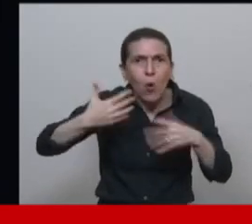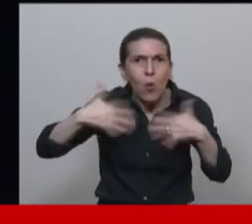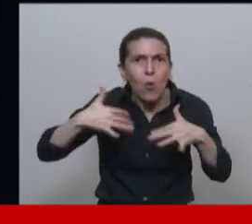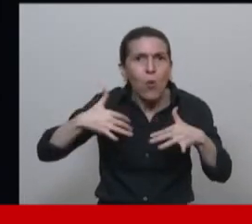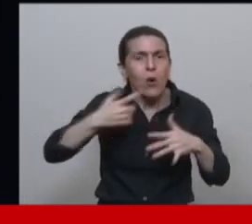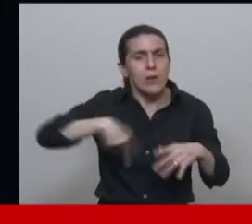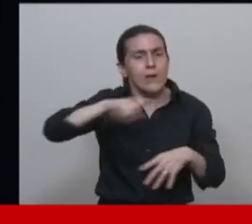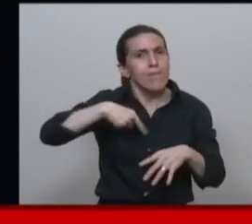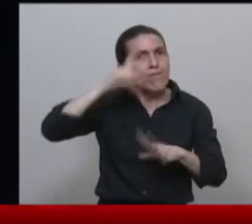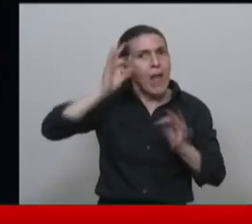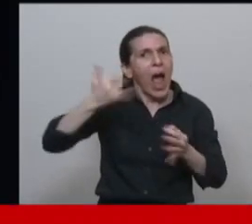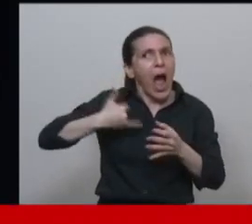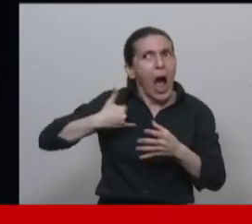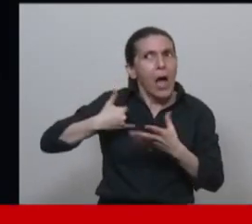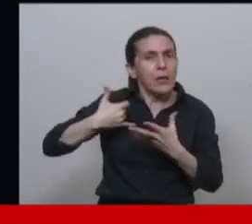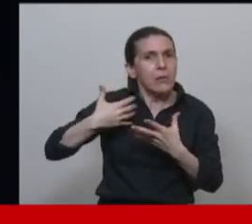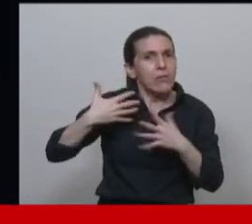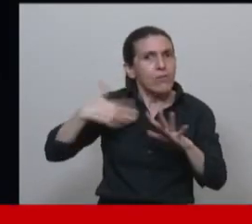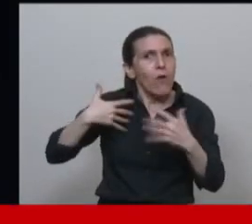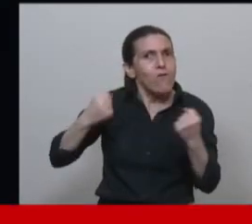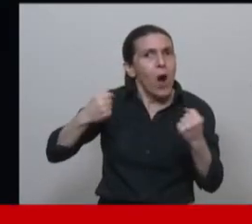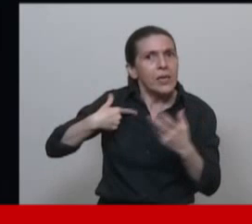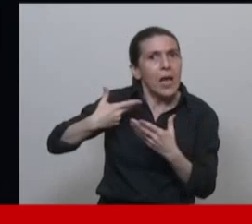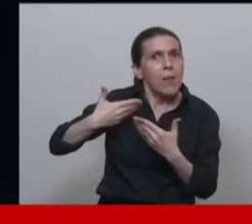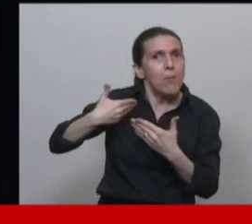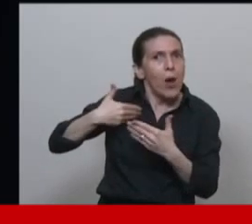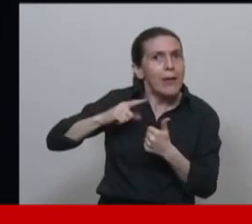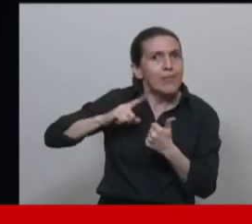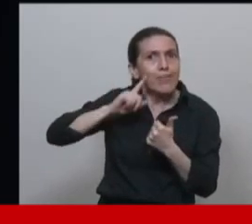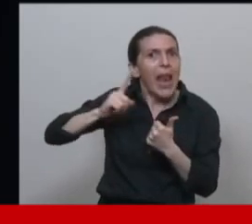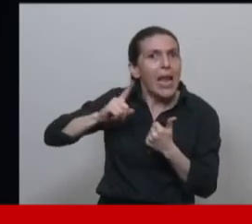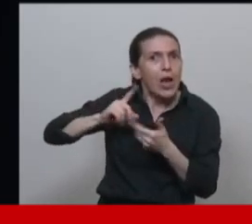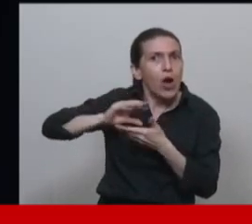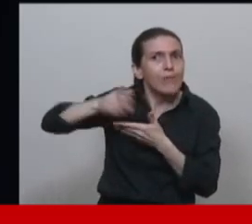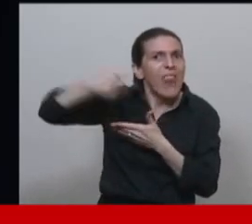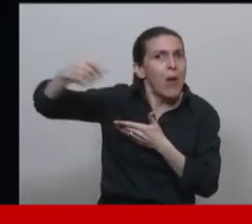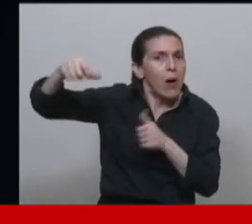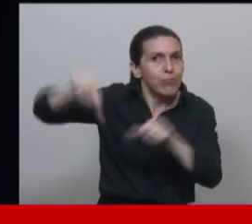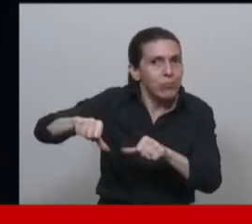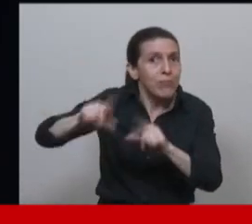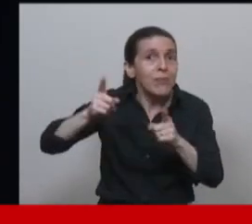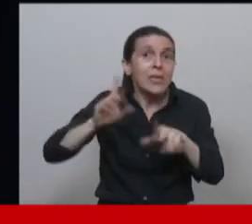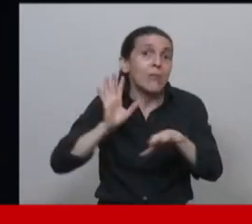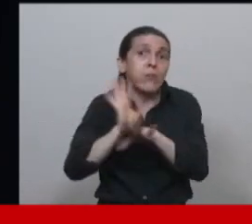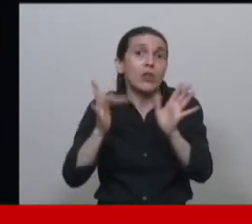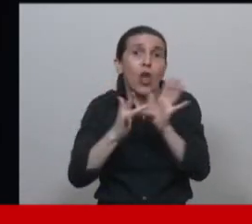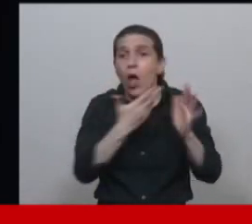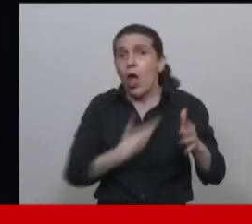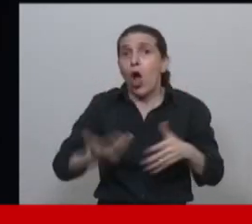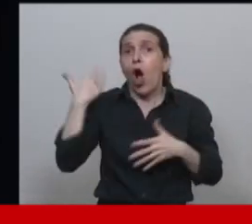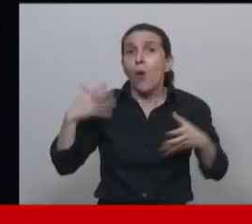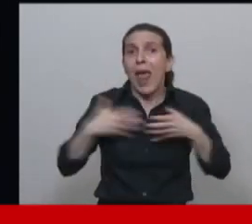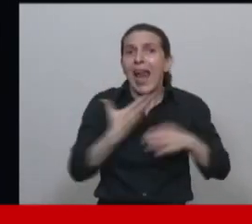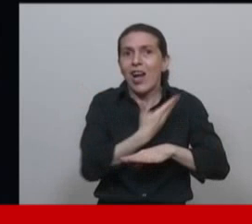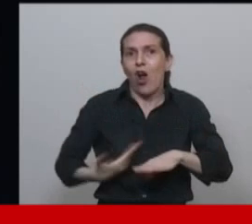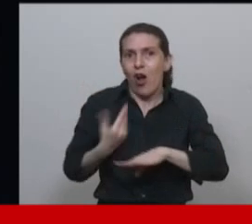apuesta y se estaba tomando también una apuesta desde parte del gobierno de turno. Bueno,